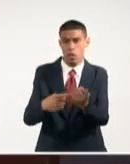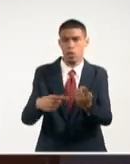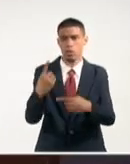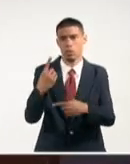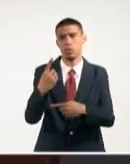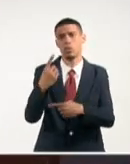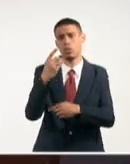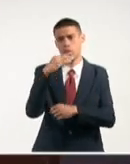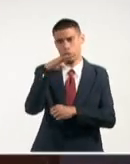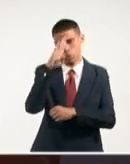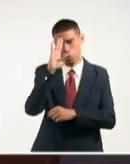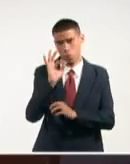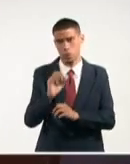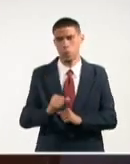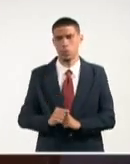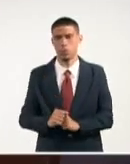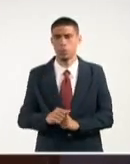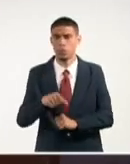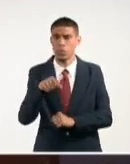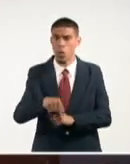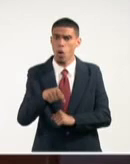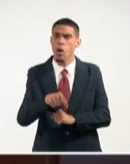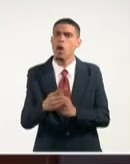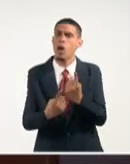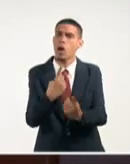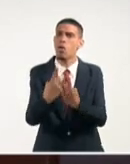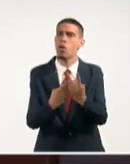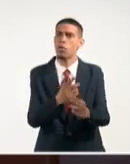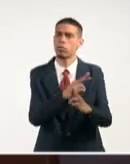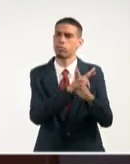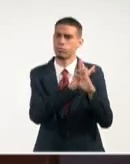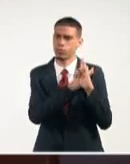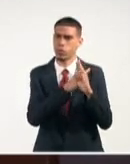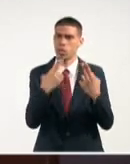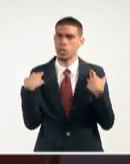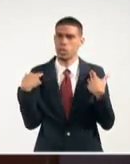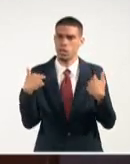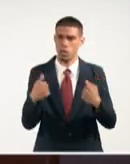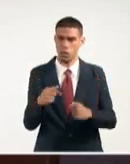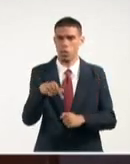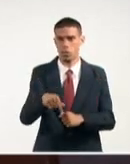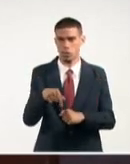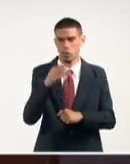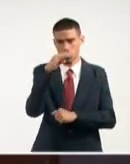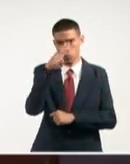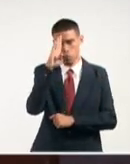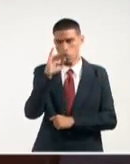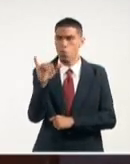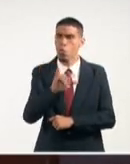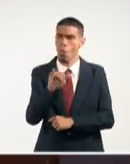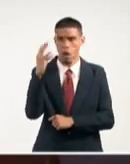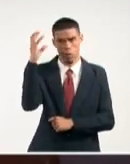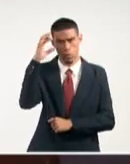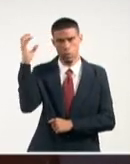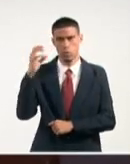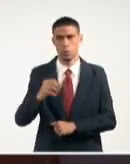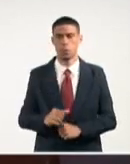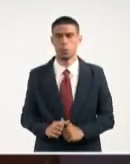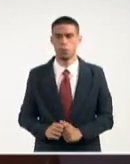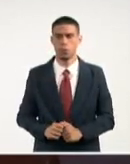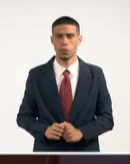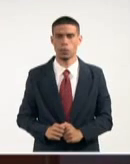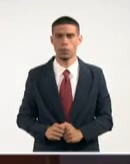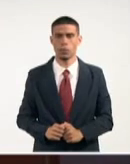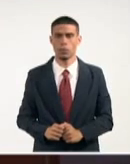en quienes hoy ocupan responsabilidades de dirección en nuestro partido y gobierno, y en